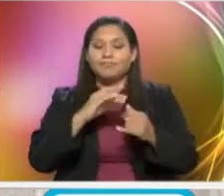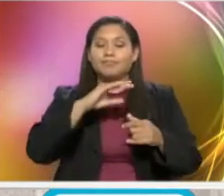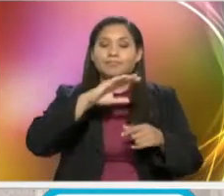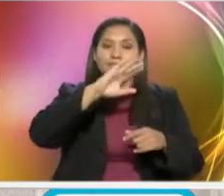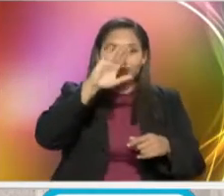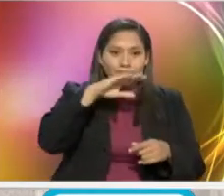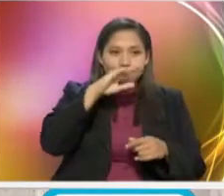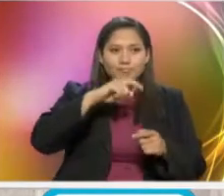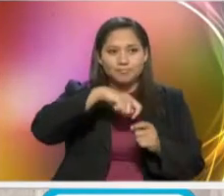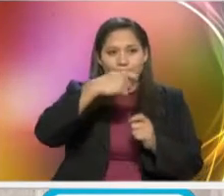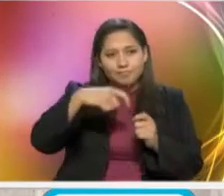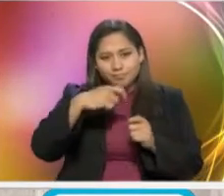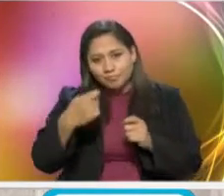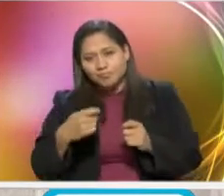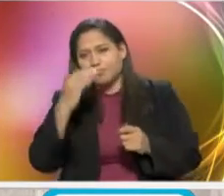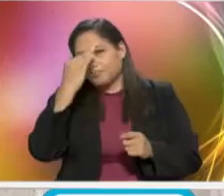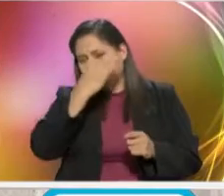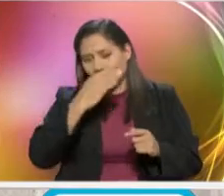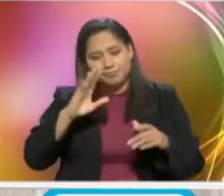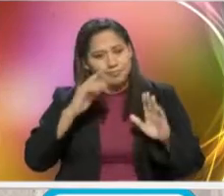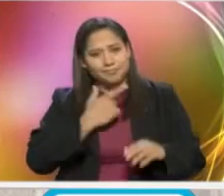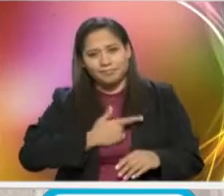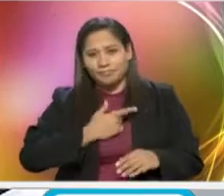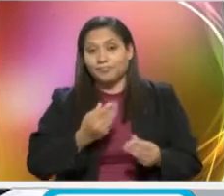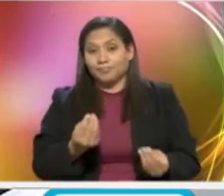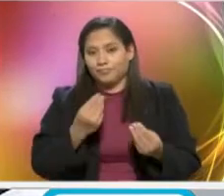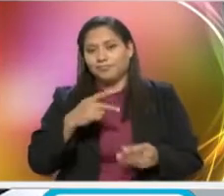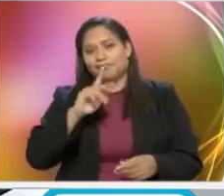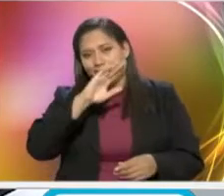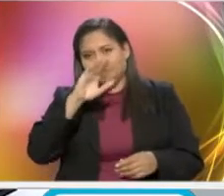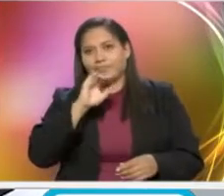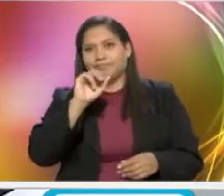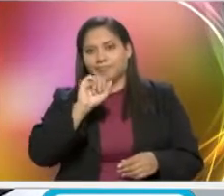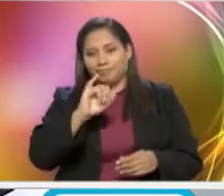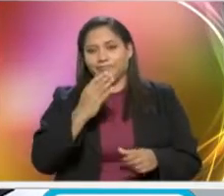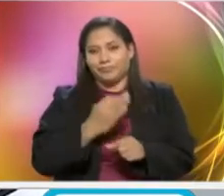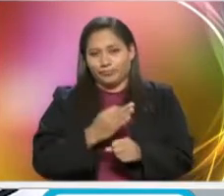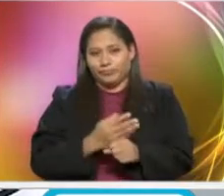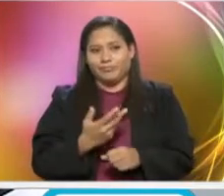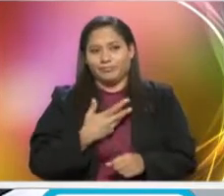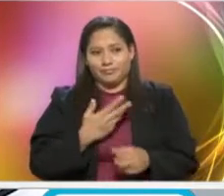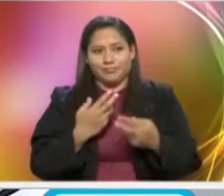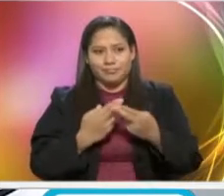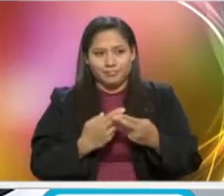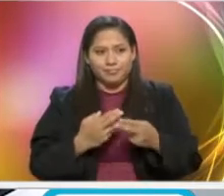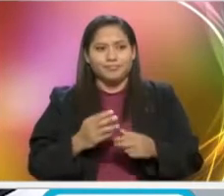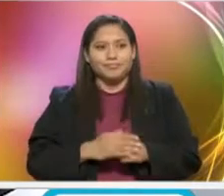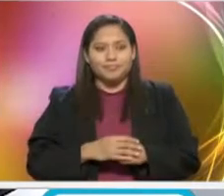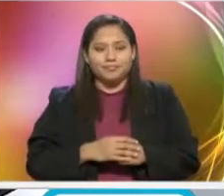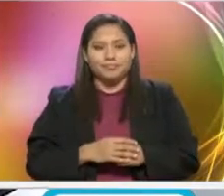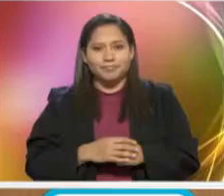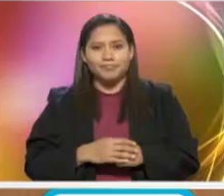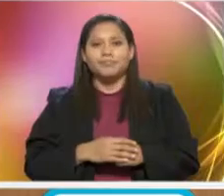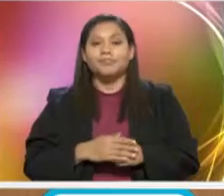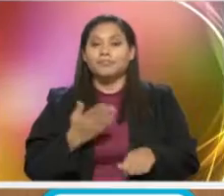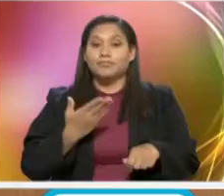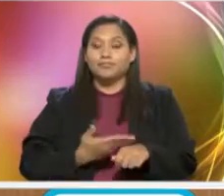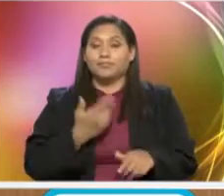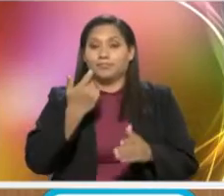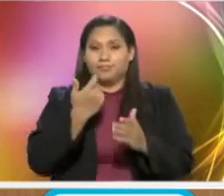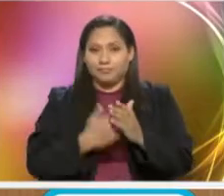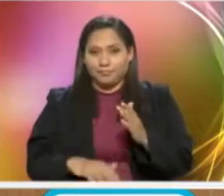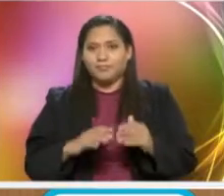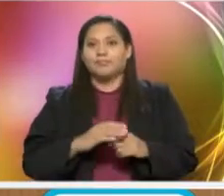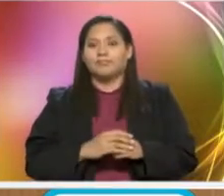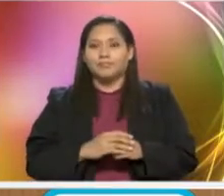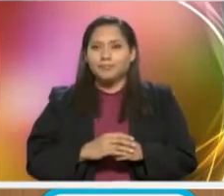plátano. El plátano, la fresa. Me encanta. Hay muchos, pero el mango sí, y ahorita es de temporada, como bien dices. Entonces está muy barato, ¿no? Sí.